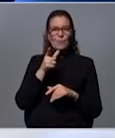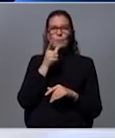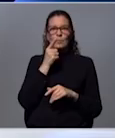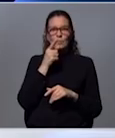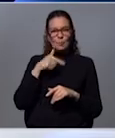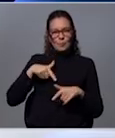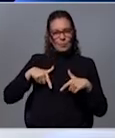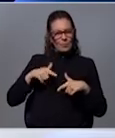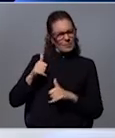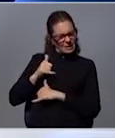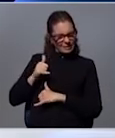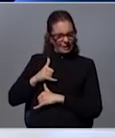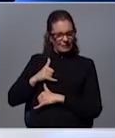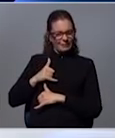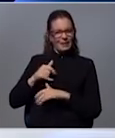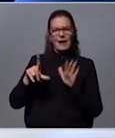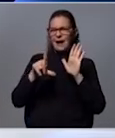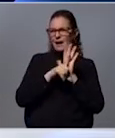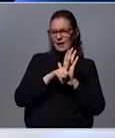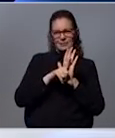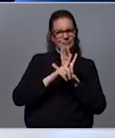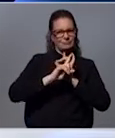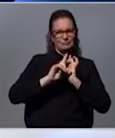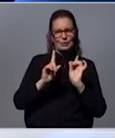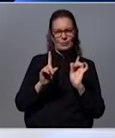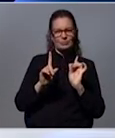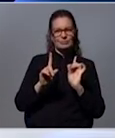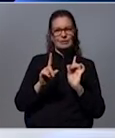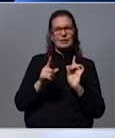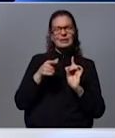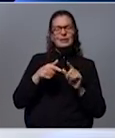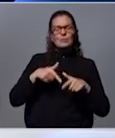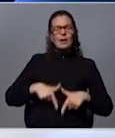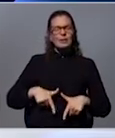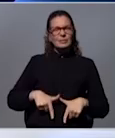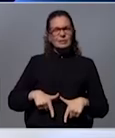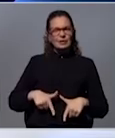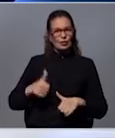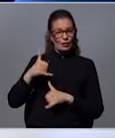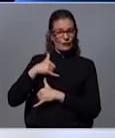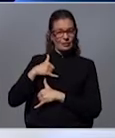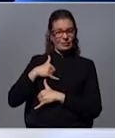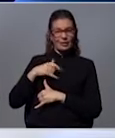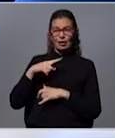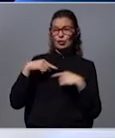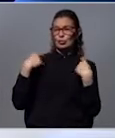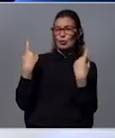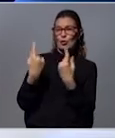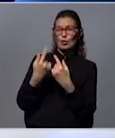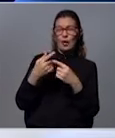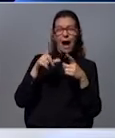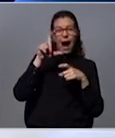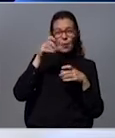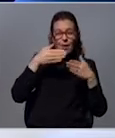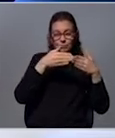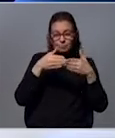policial y sin cumplir la ley de procedimiento policial bajo mando defiende el ministerio defensa nacional que cubre todo el territorio marítimo y